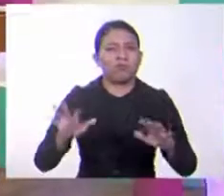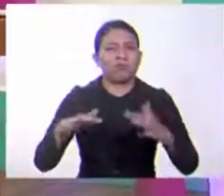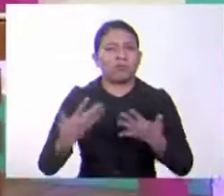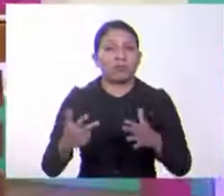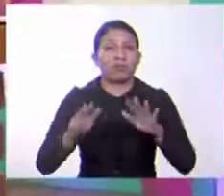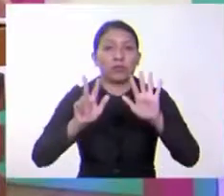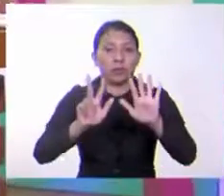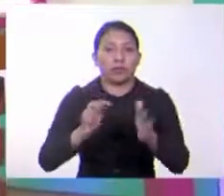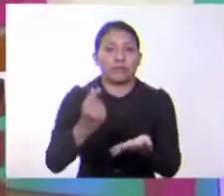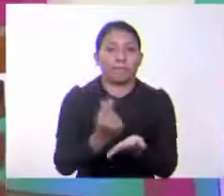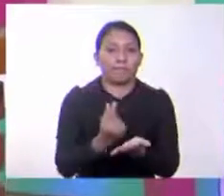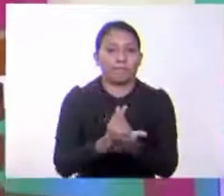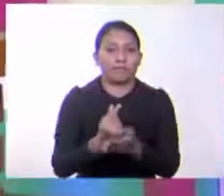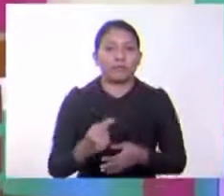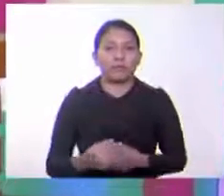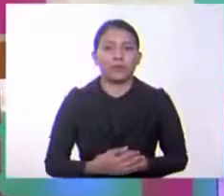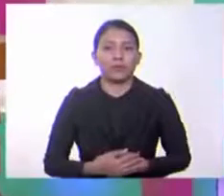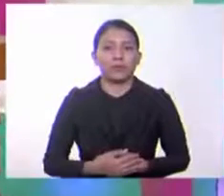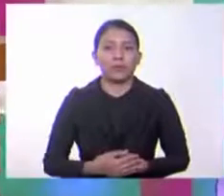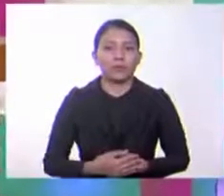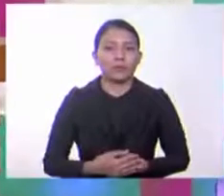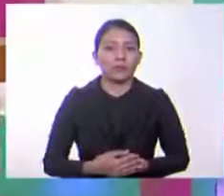grado.